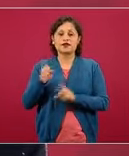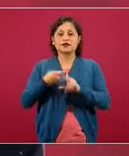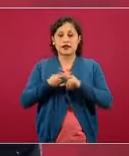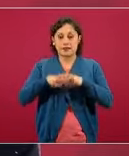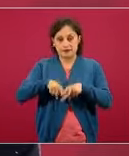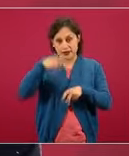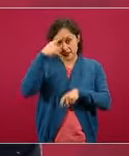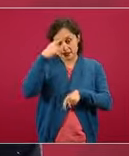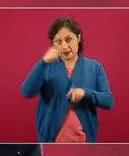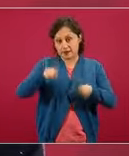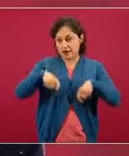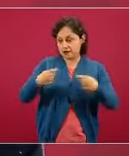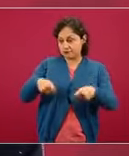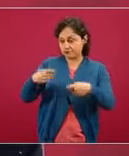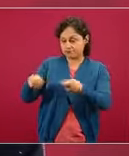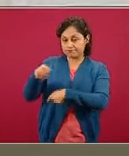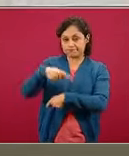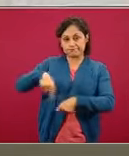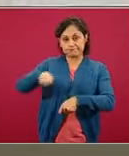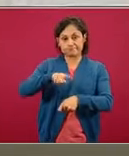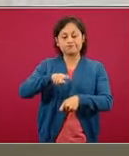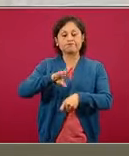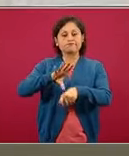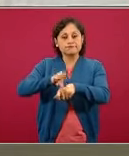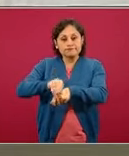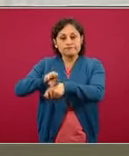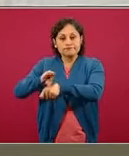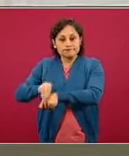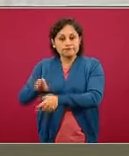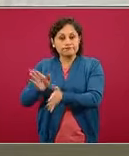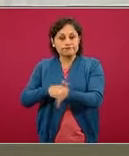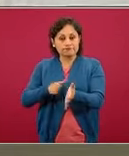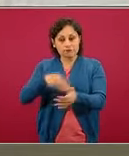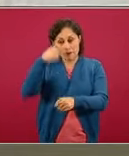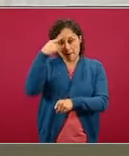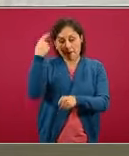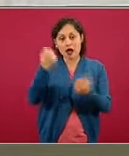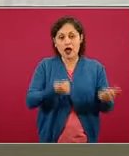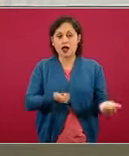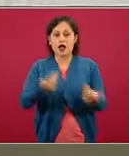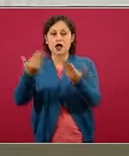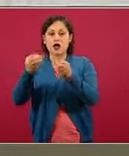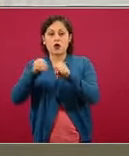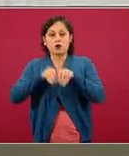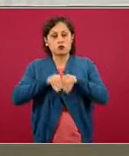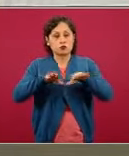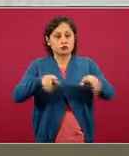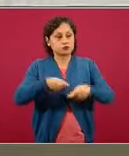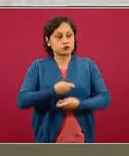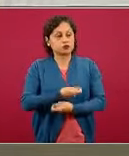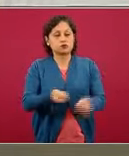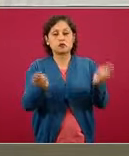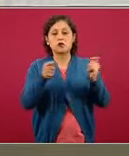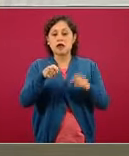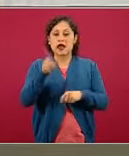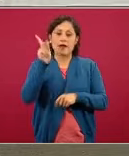los permisos corrientes para importación y distribución ya de lo que sería la prueba. Entonces, en ese momento, en función de